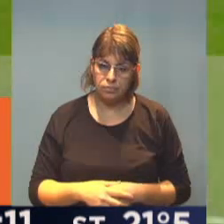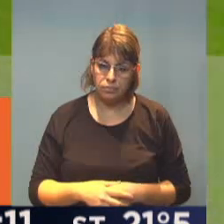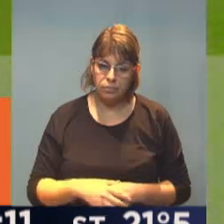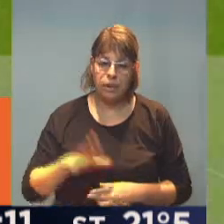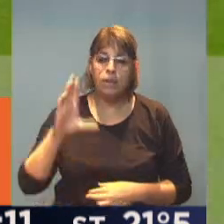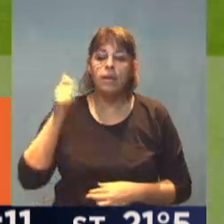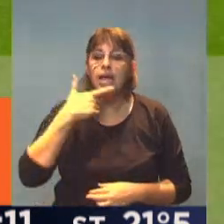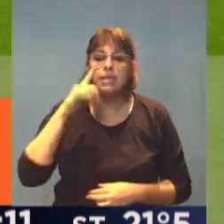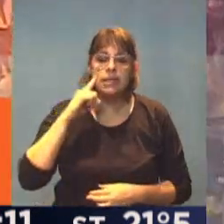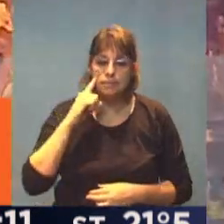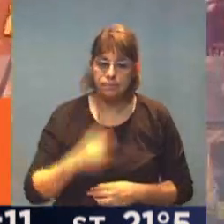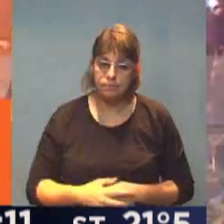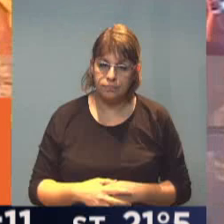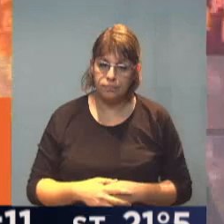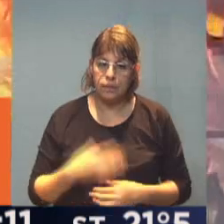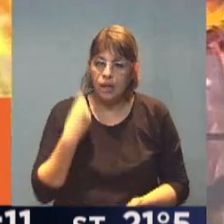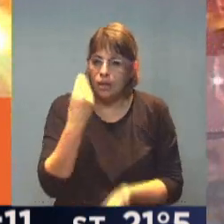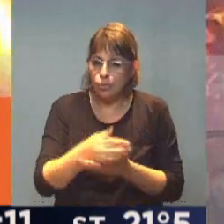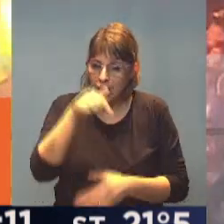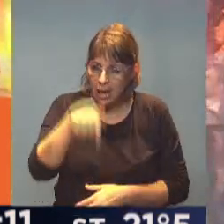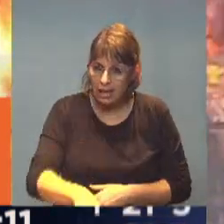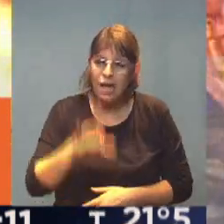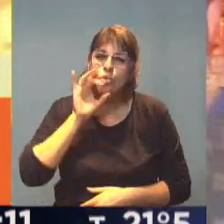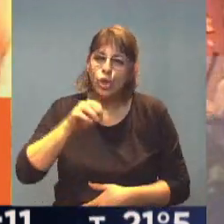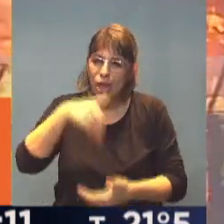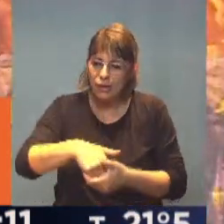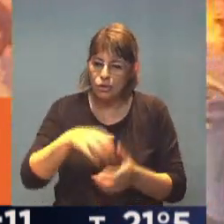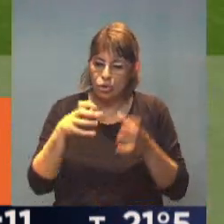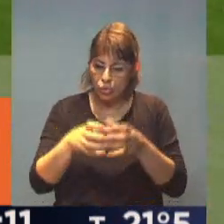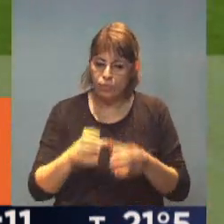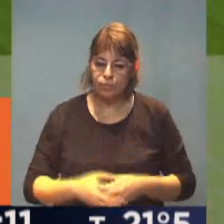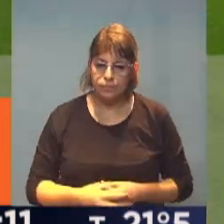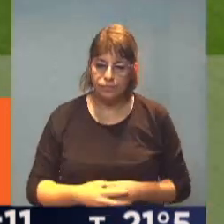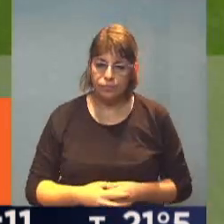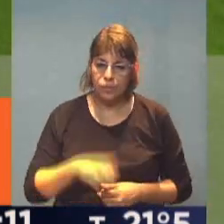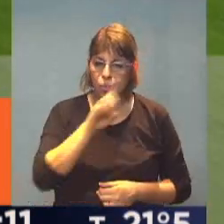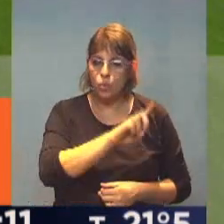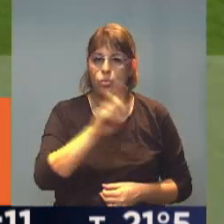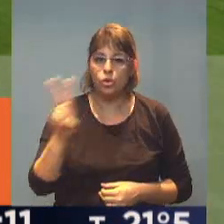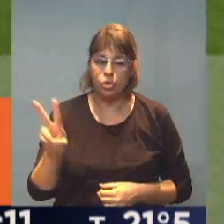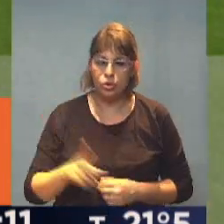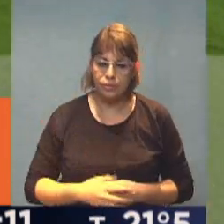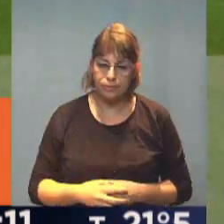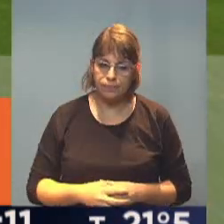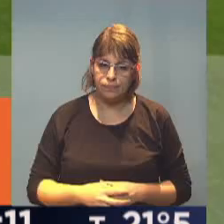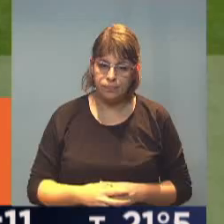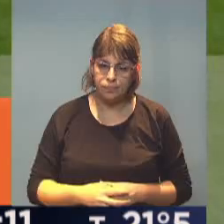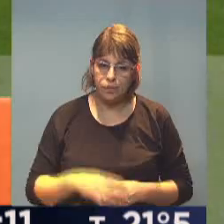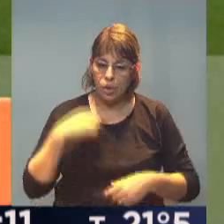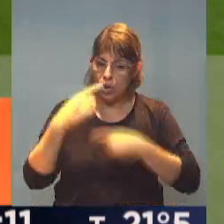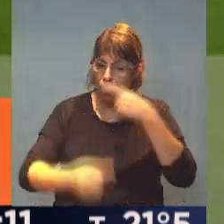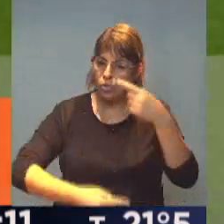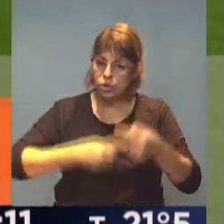Blasi, debutante en el Tatengue, en Unión. El 1-2 Y